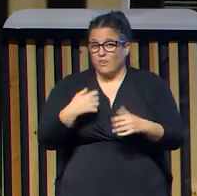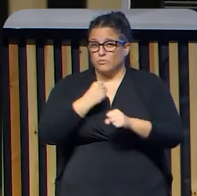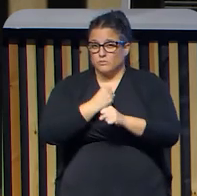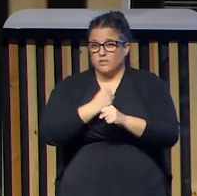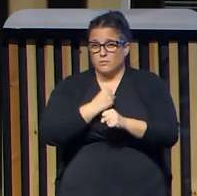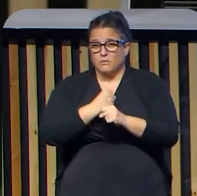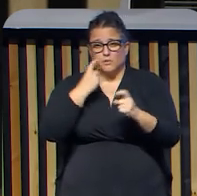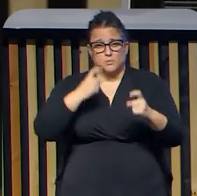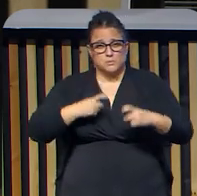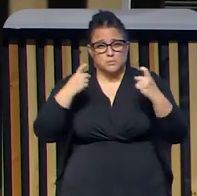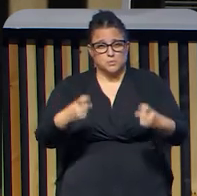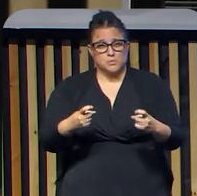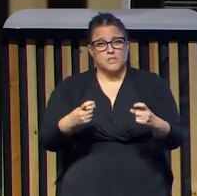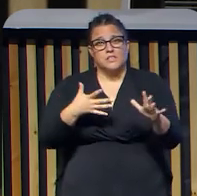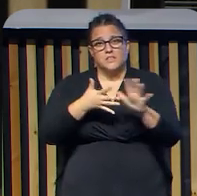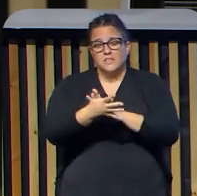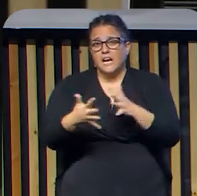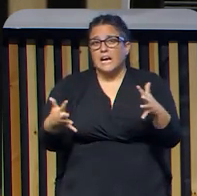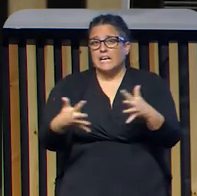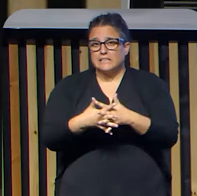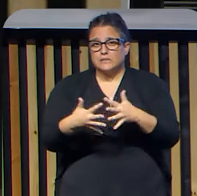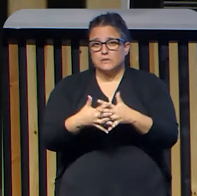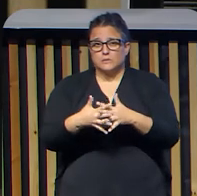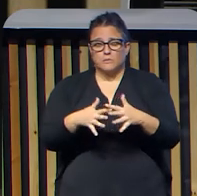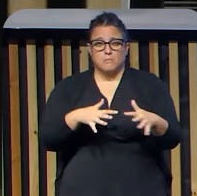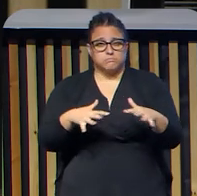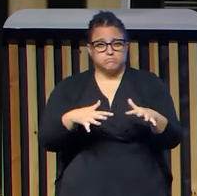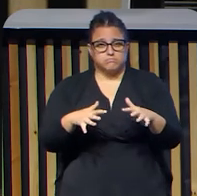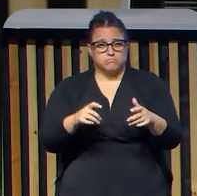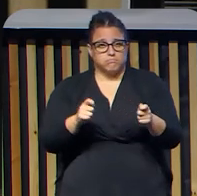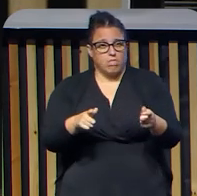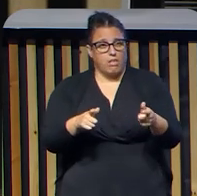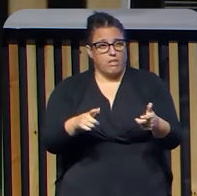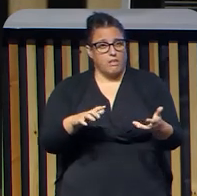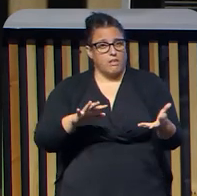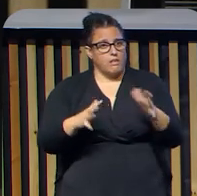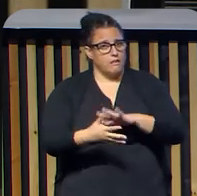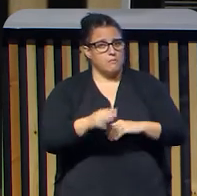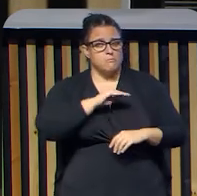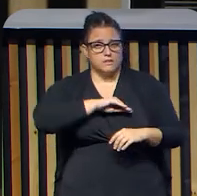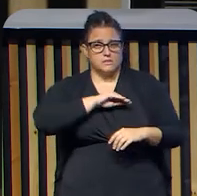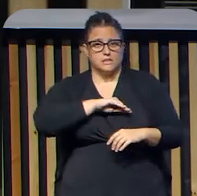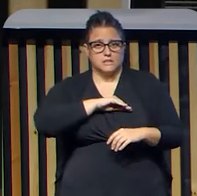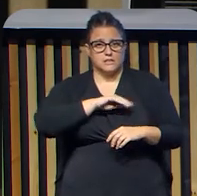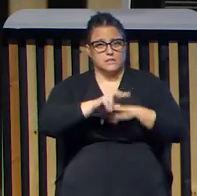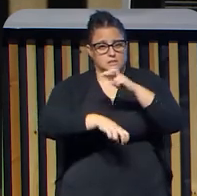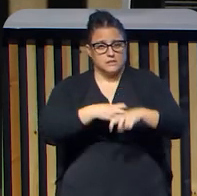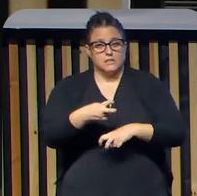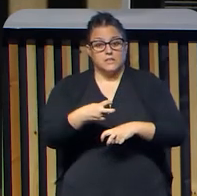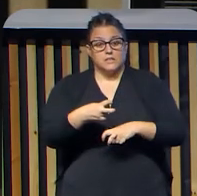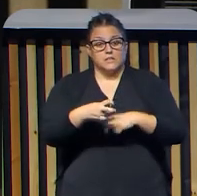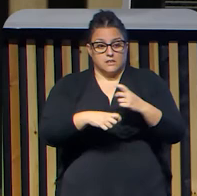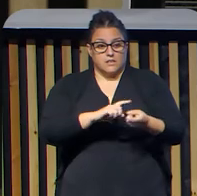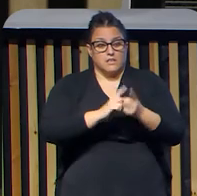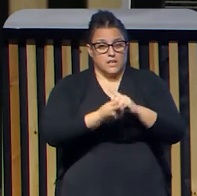también tienen la capacidad de transformar mucho No sé si me estoy explicando entonces me dices qué perfiles tiene que ver allí en estos equipos